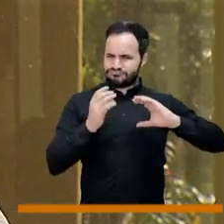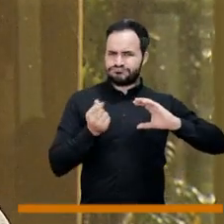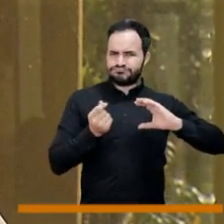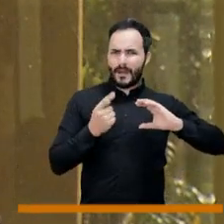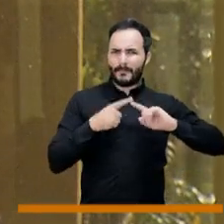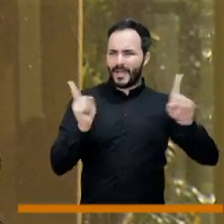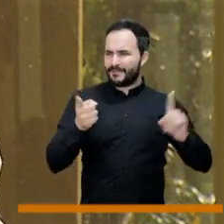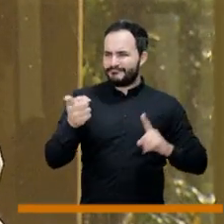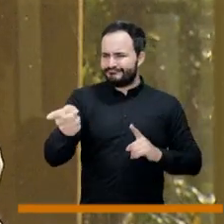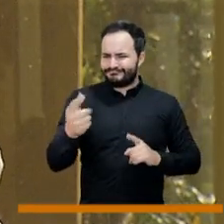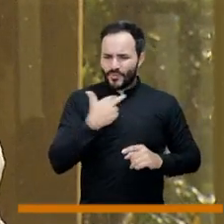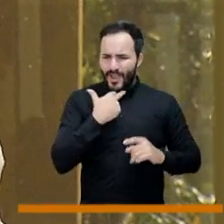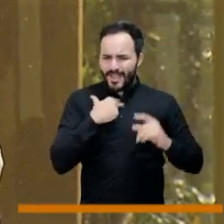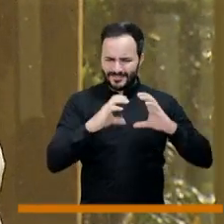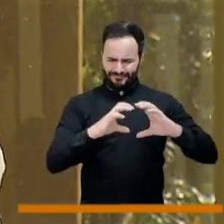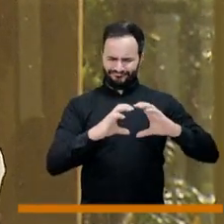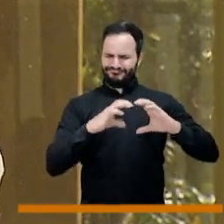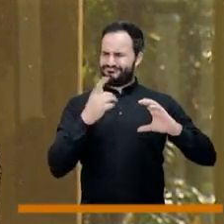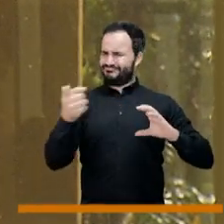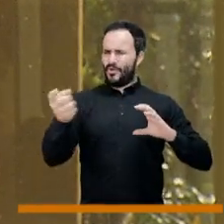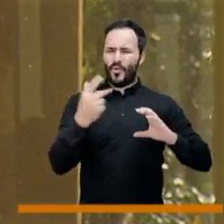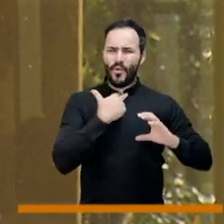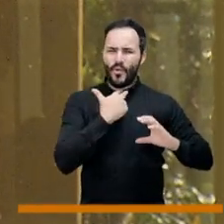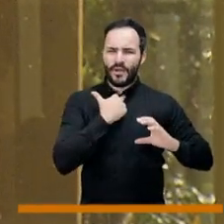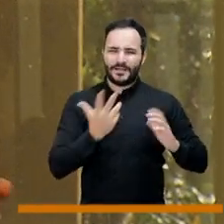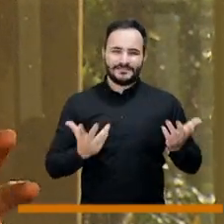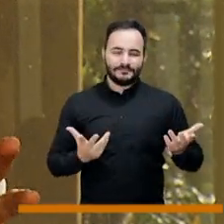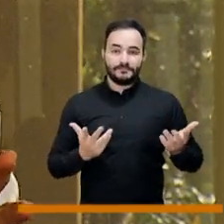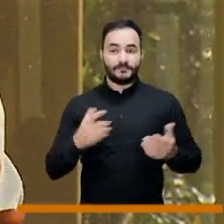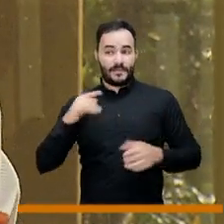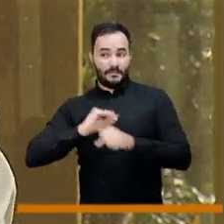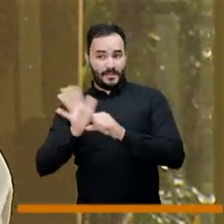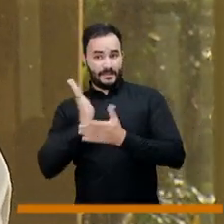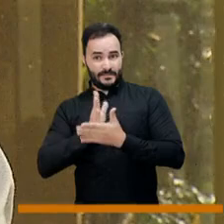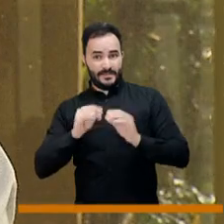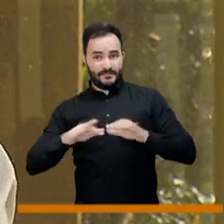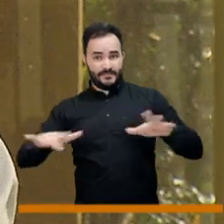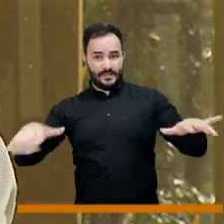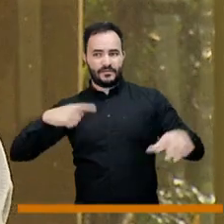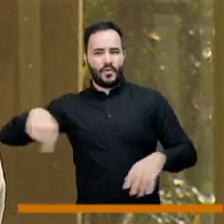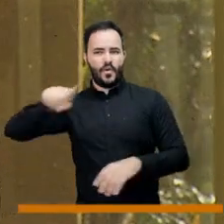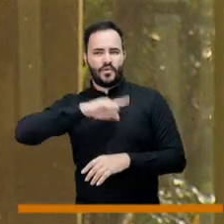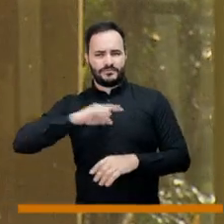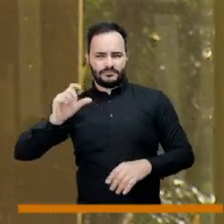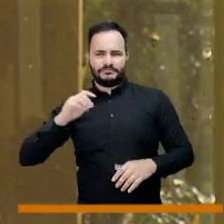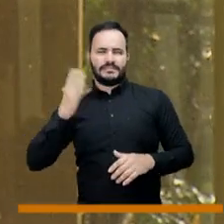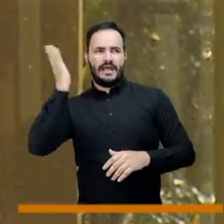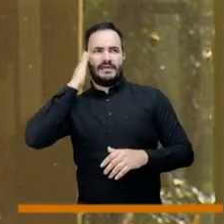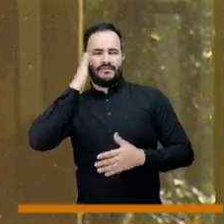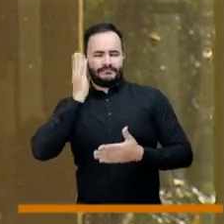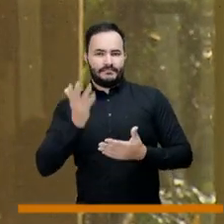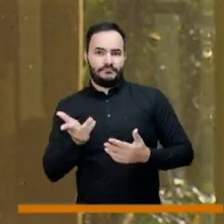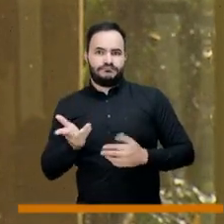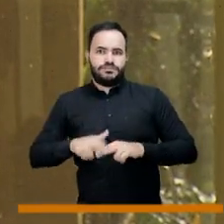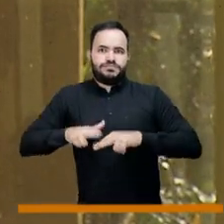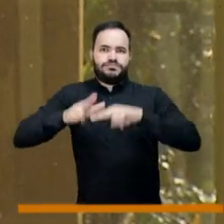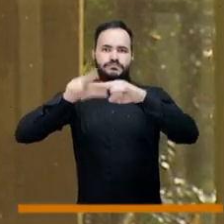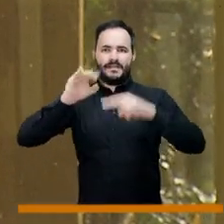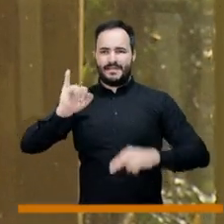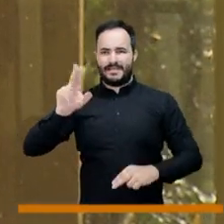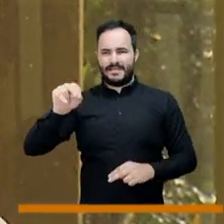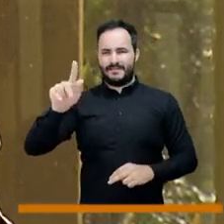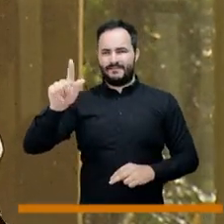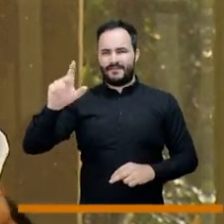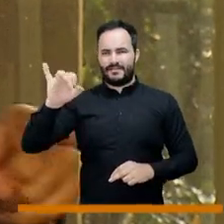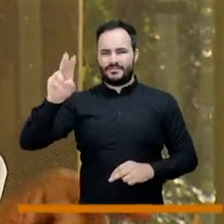en Colombia estamos experimentando, por el problema de la pandemia, una inflación del 10% y sí que la hemos sentido en los bolsillos. Ahora